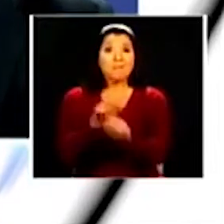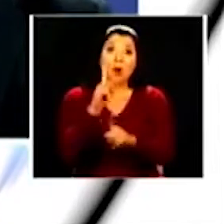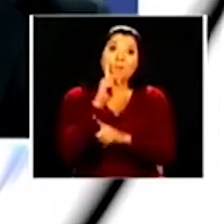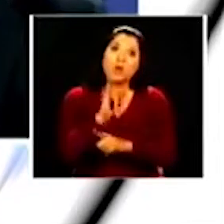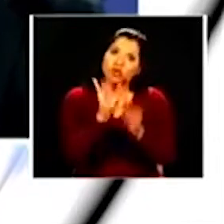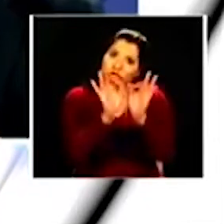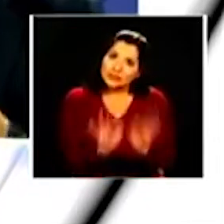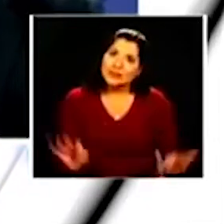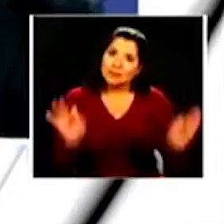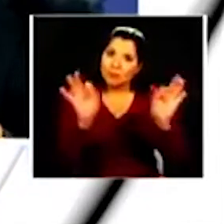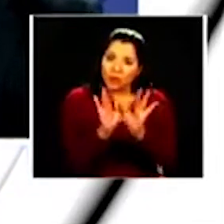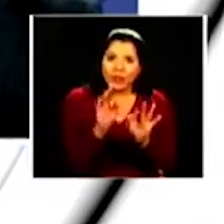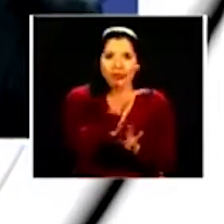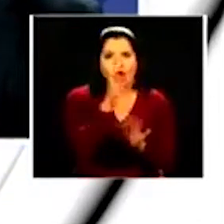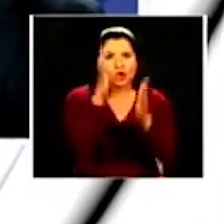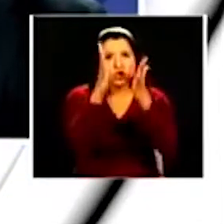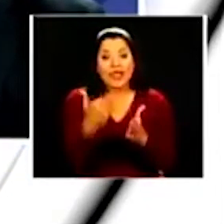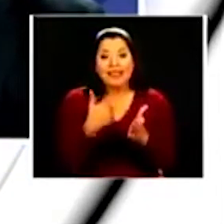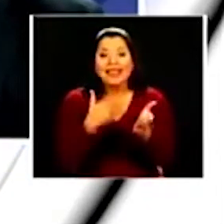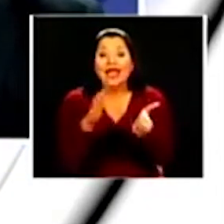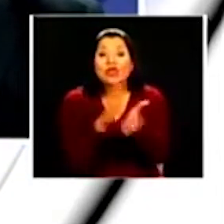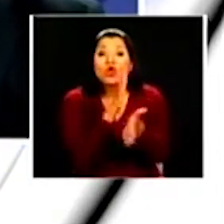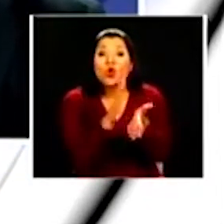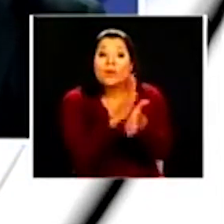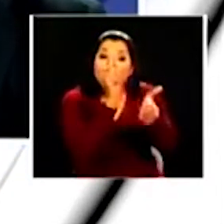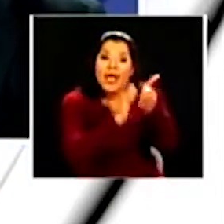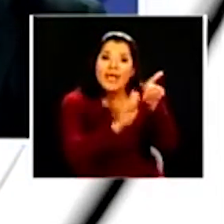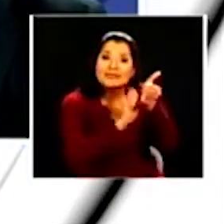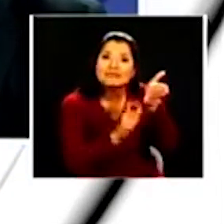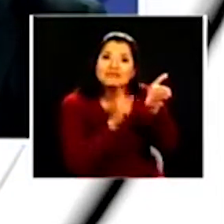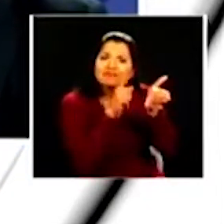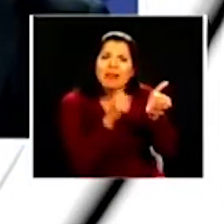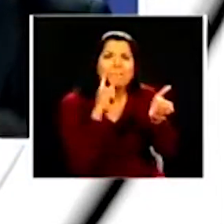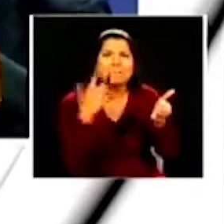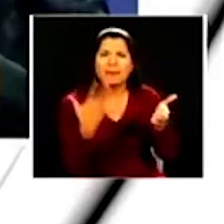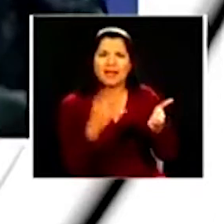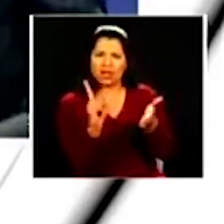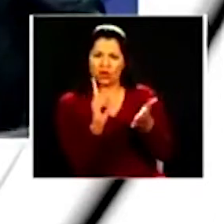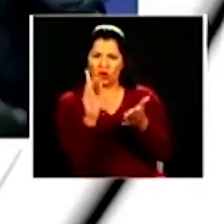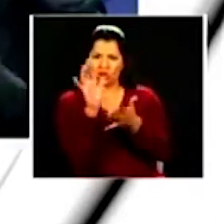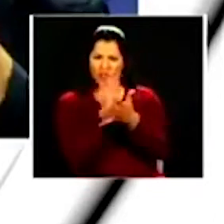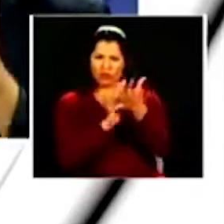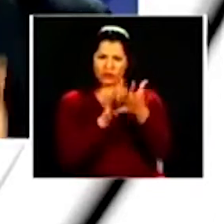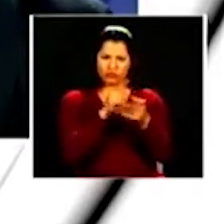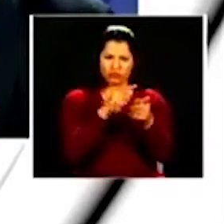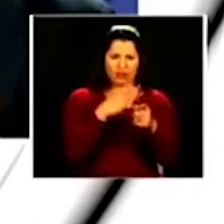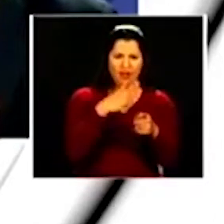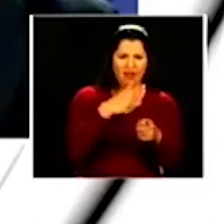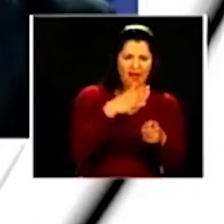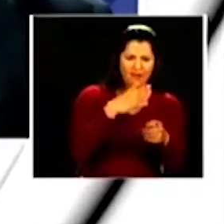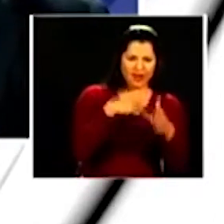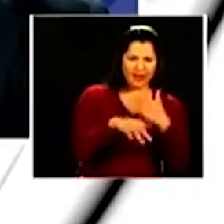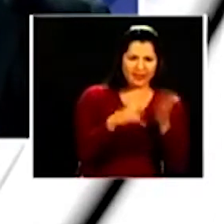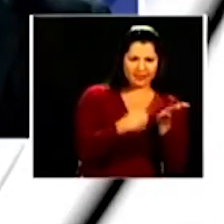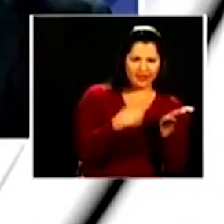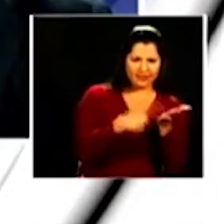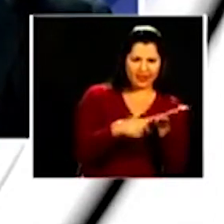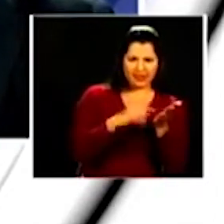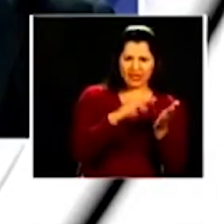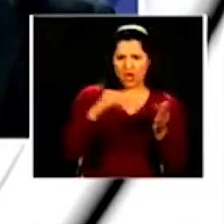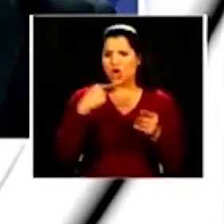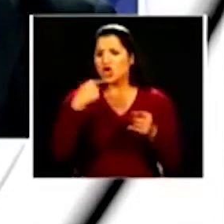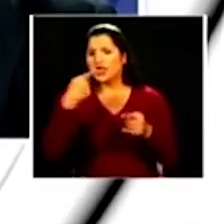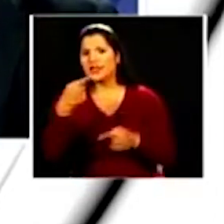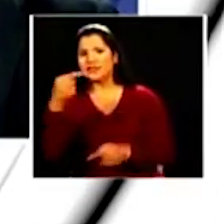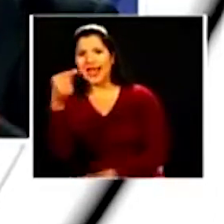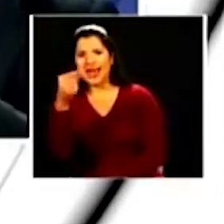los costarricenses tengan un documento escrito, para que no se tengan que confundir entre lo que usted dice en el debate y lo que dice, por ejemplo, Gerardo